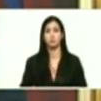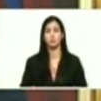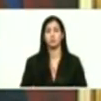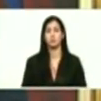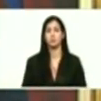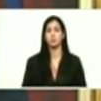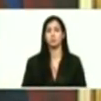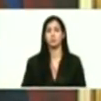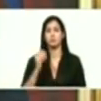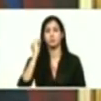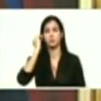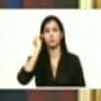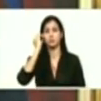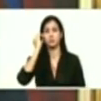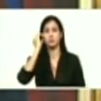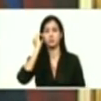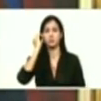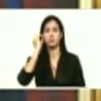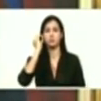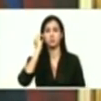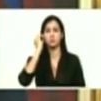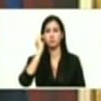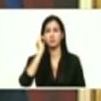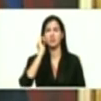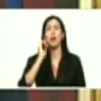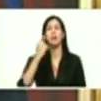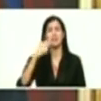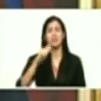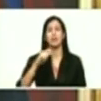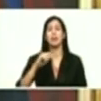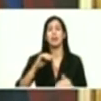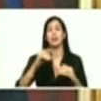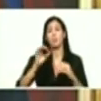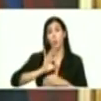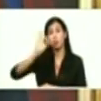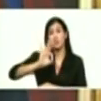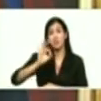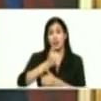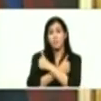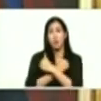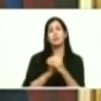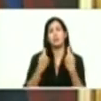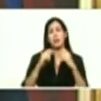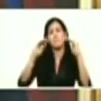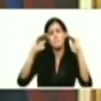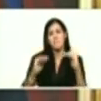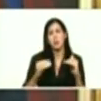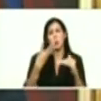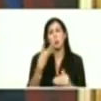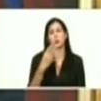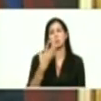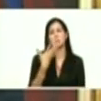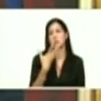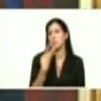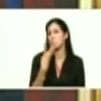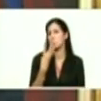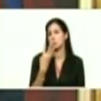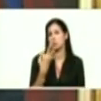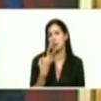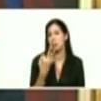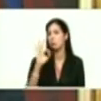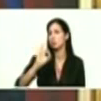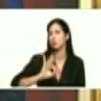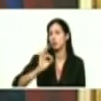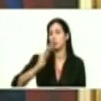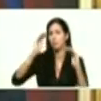y ojalá pudiéramos bajar a cinco a cuatro esa tasa de desempleo que ya sería casi pleno empleo en relación a países como Venezuela de nuestra escala